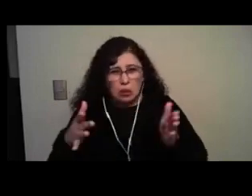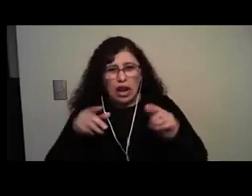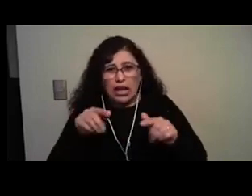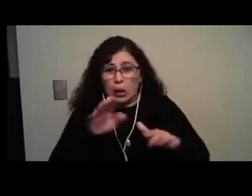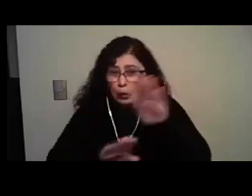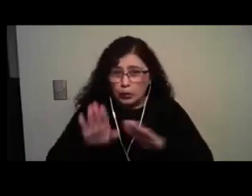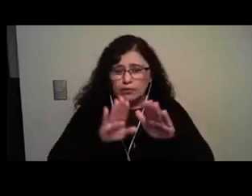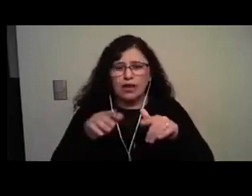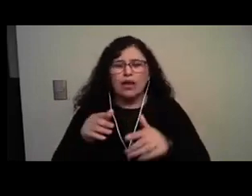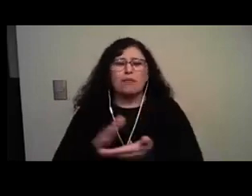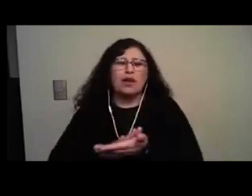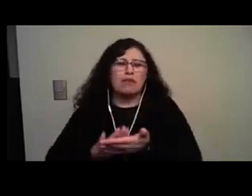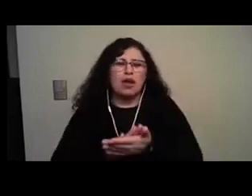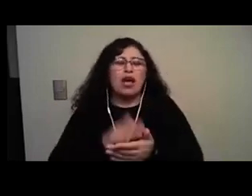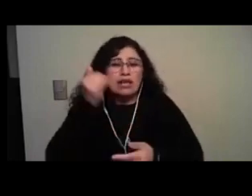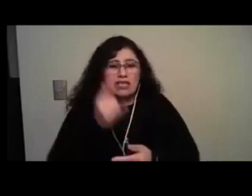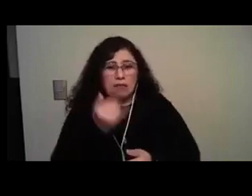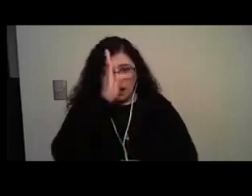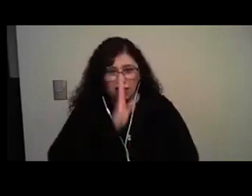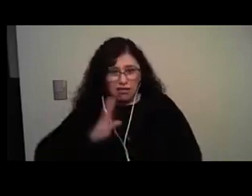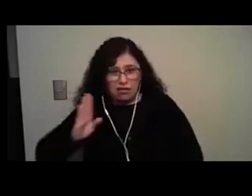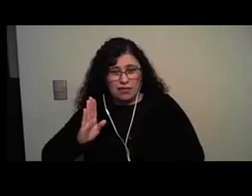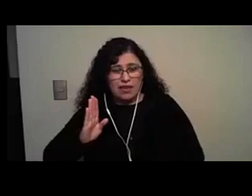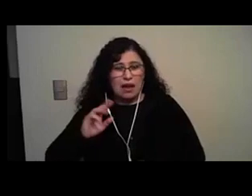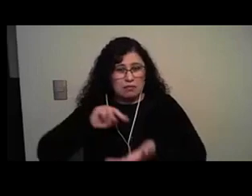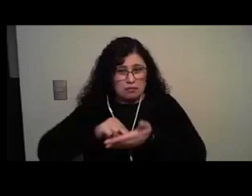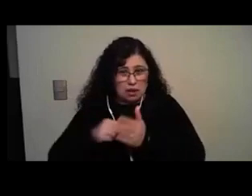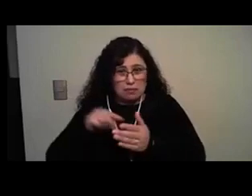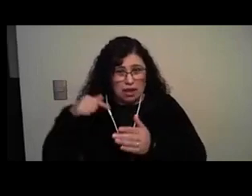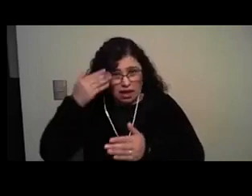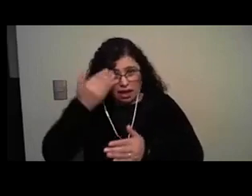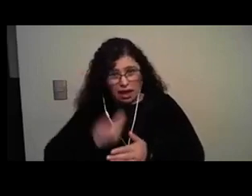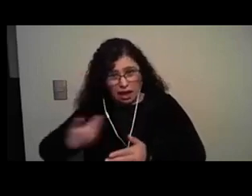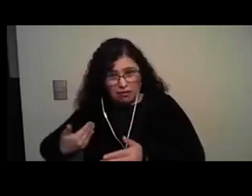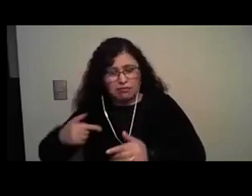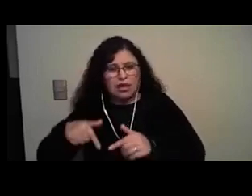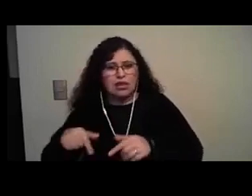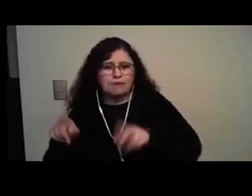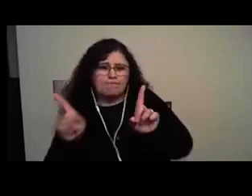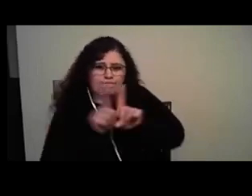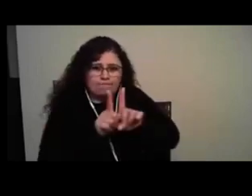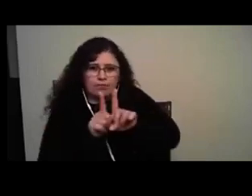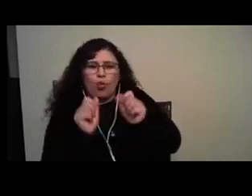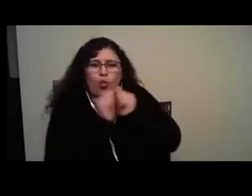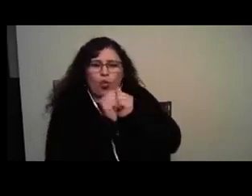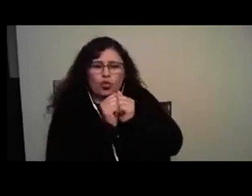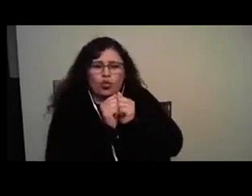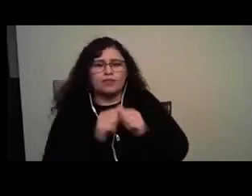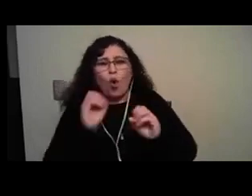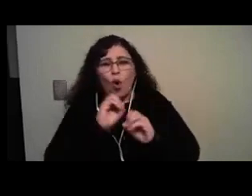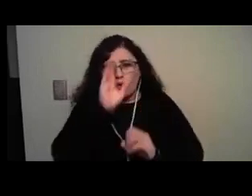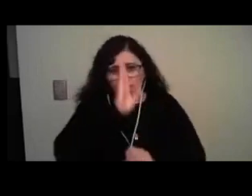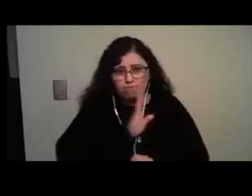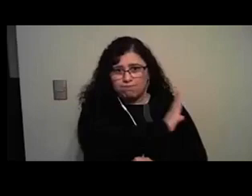del afectados para evitar, en caso de que se caiga secar, por lo menos uno lo pueda tomar. Dele propiocepción, especialmente de